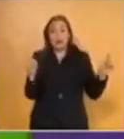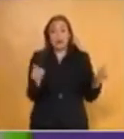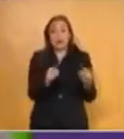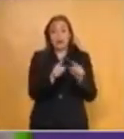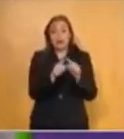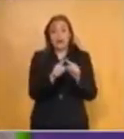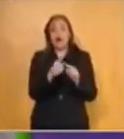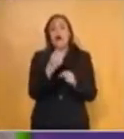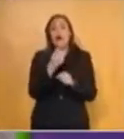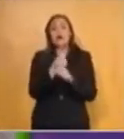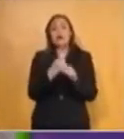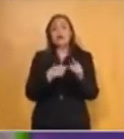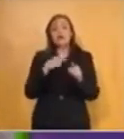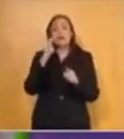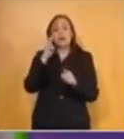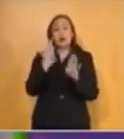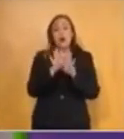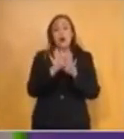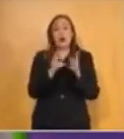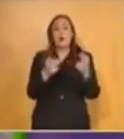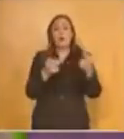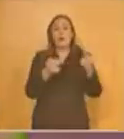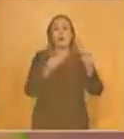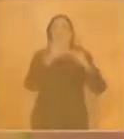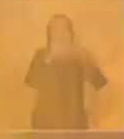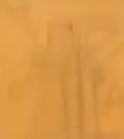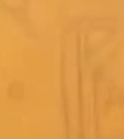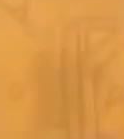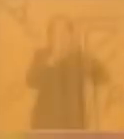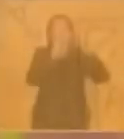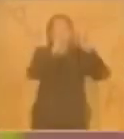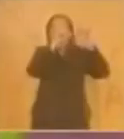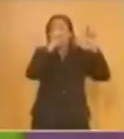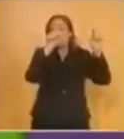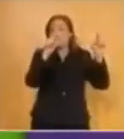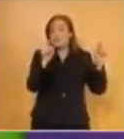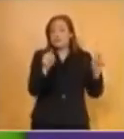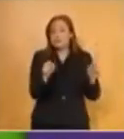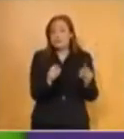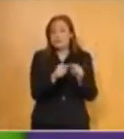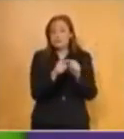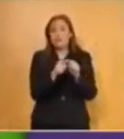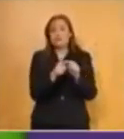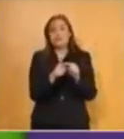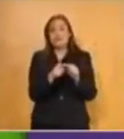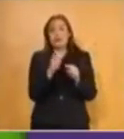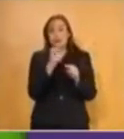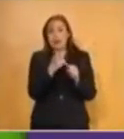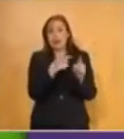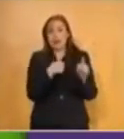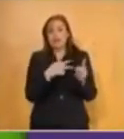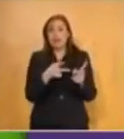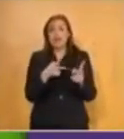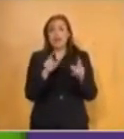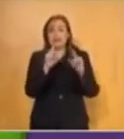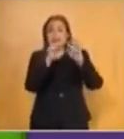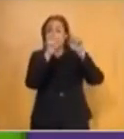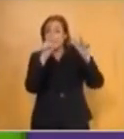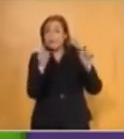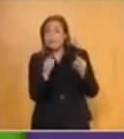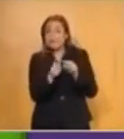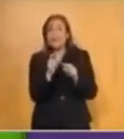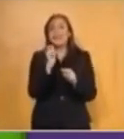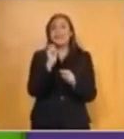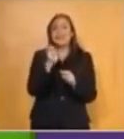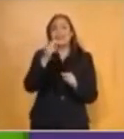diferentes. El primero es una nube. Okay, that's a thought bubble, this one. Es un globo de pensamiento